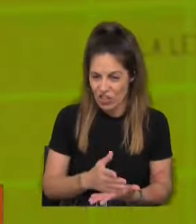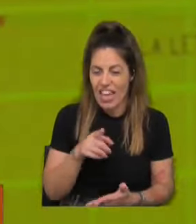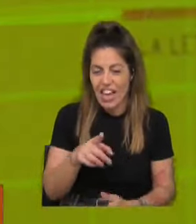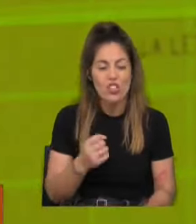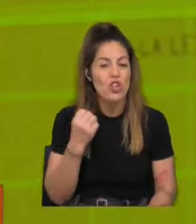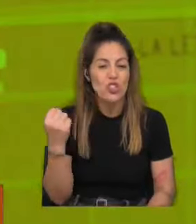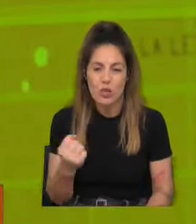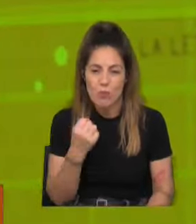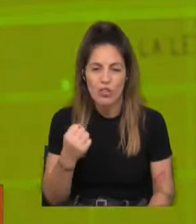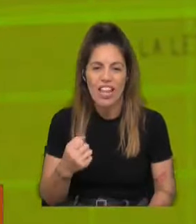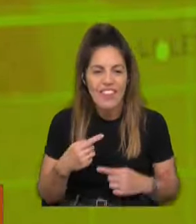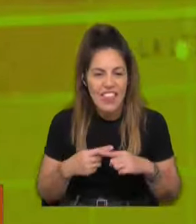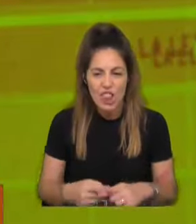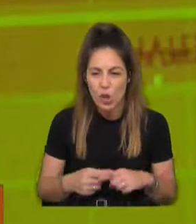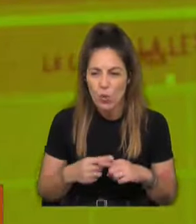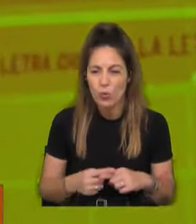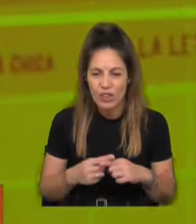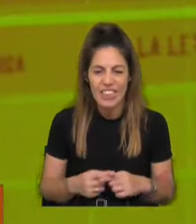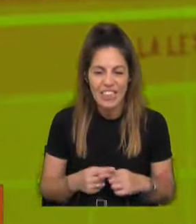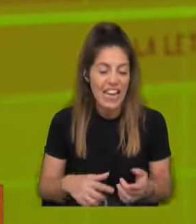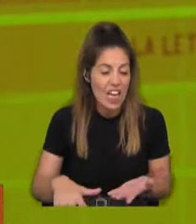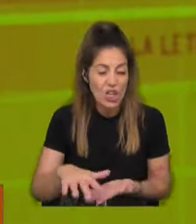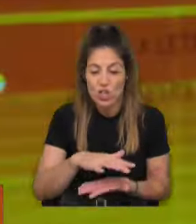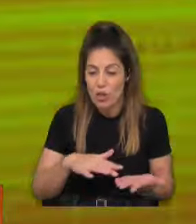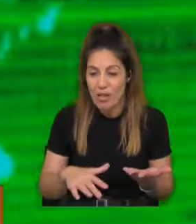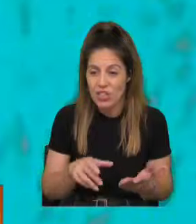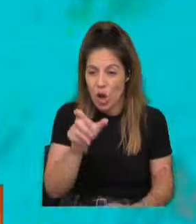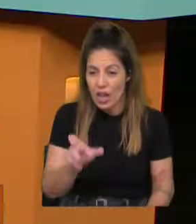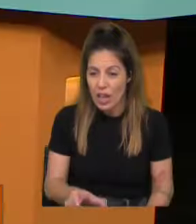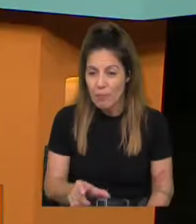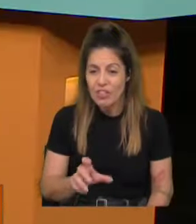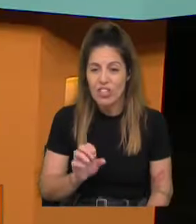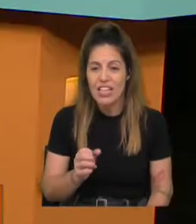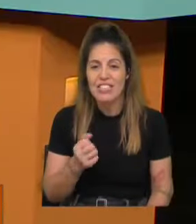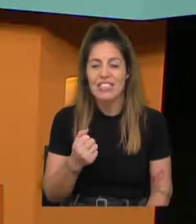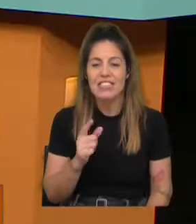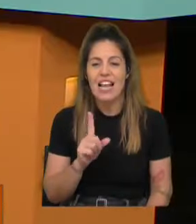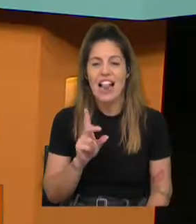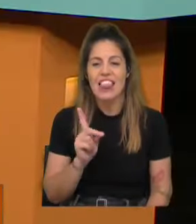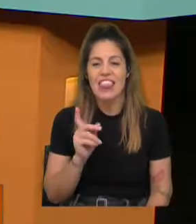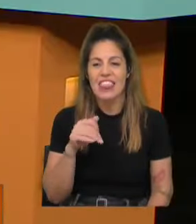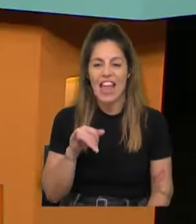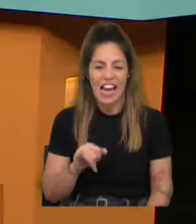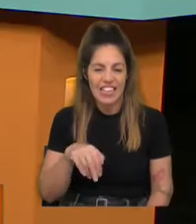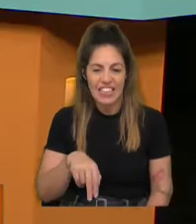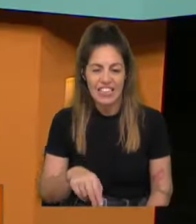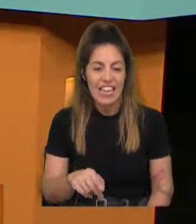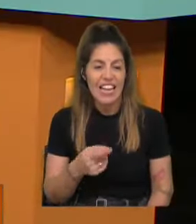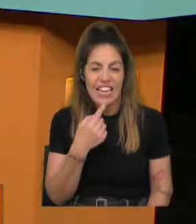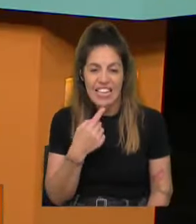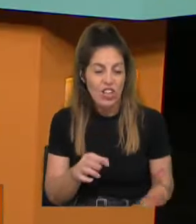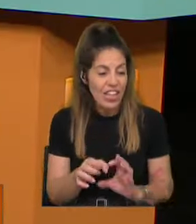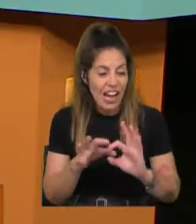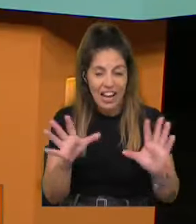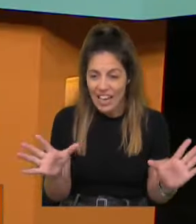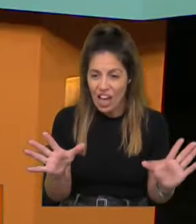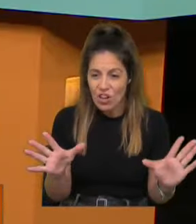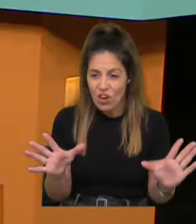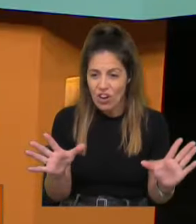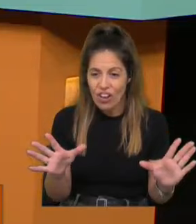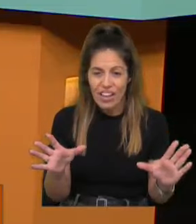importante dar la discusión en distintos espacios porque que personas como el señor saldain lo tengan claro el ahorro de dinero no puede costar derechos esa es una política que la